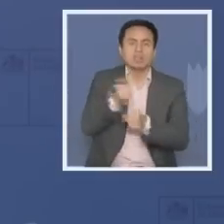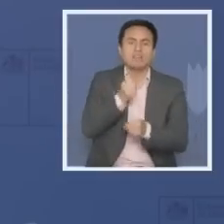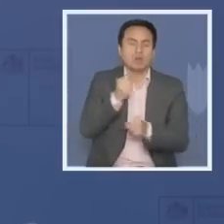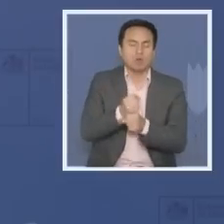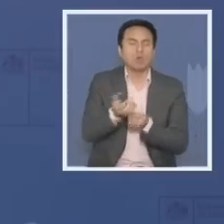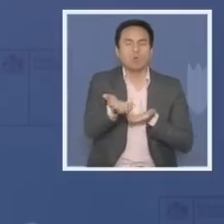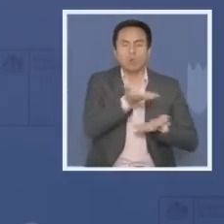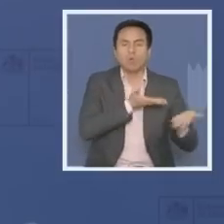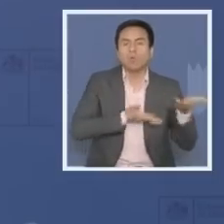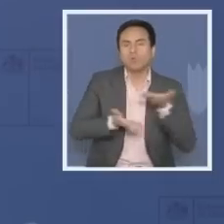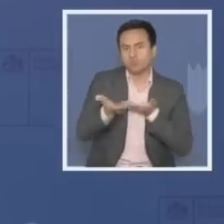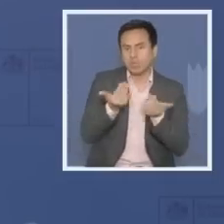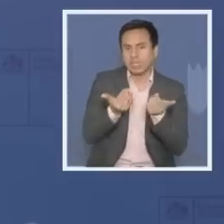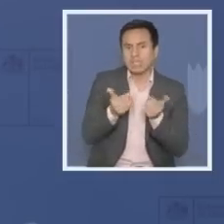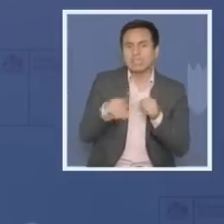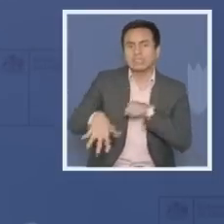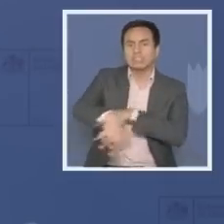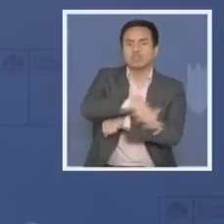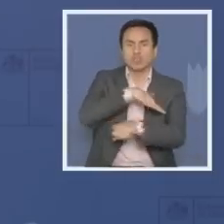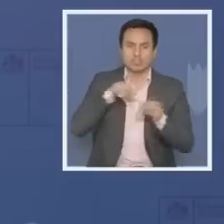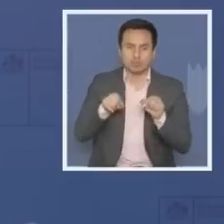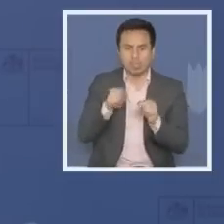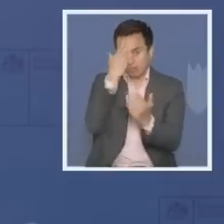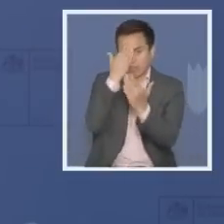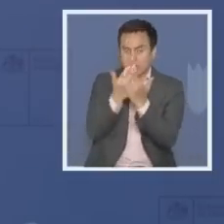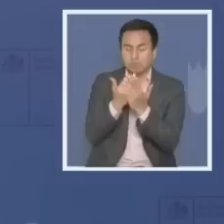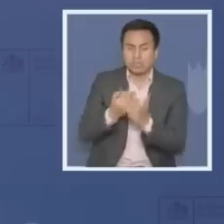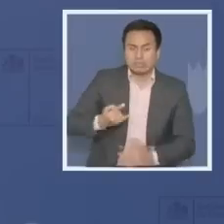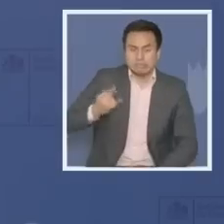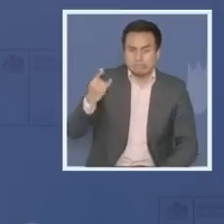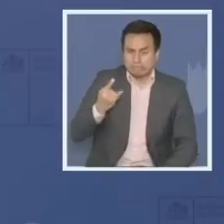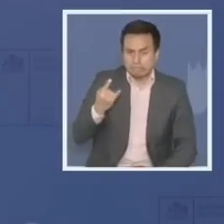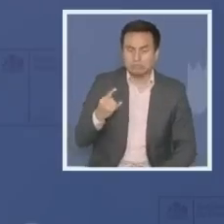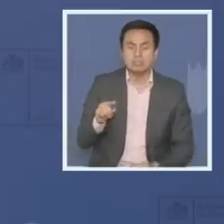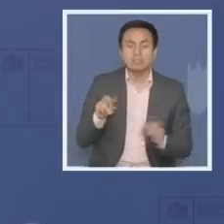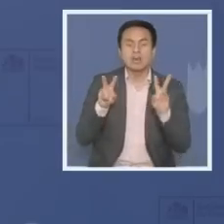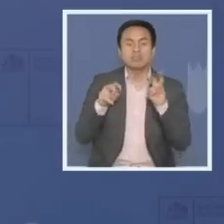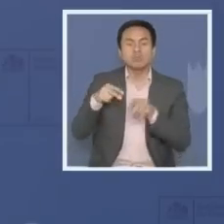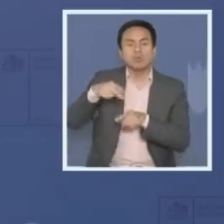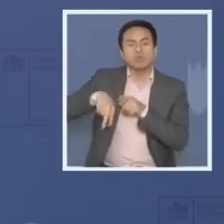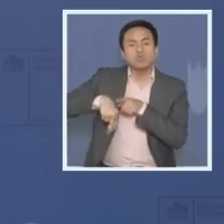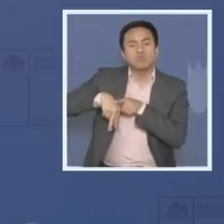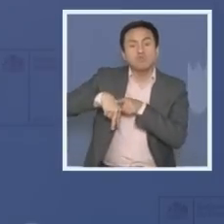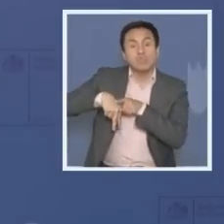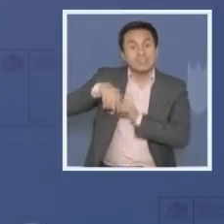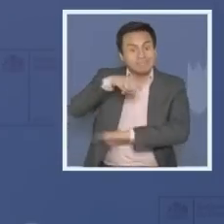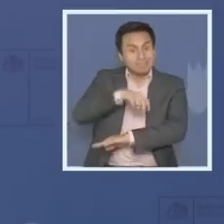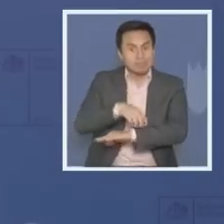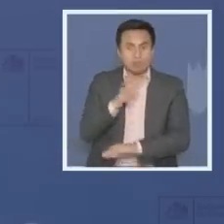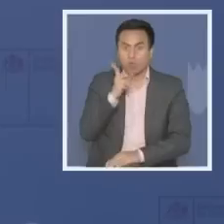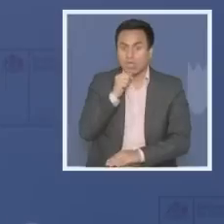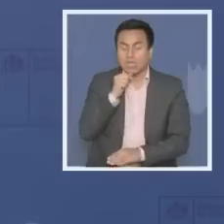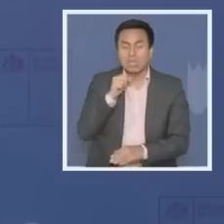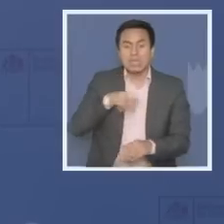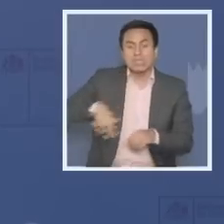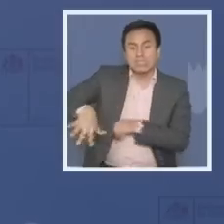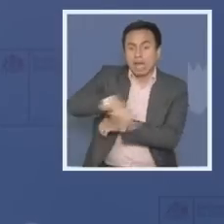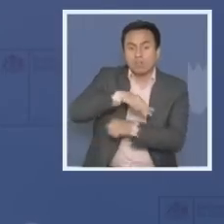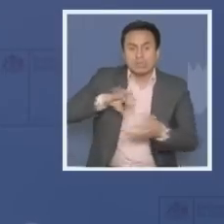trabajo conjunto que se requiere en estas situaciones para enfrentar la emergencia. En el caso de Ñuble, que no tenía estado de